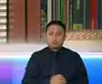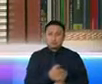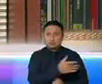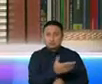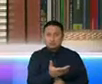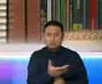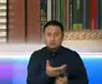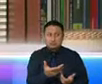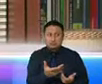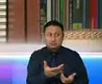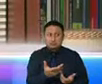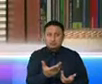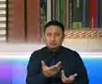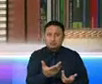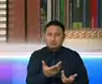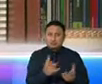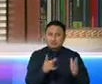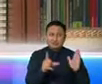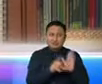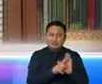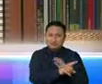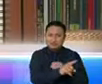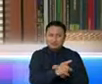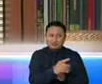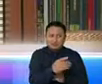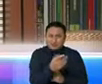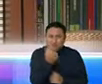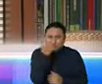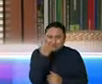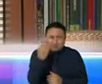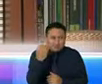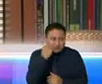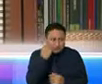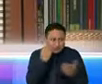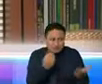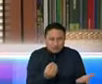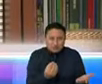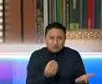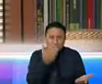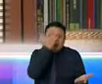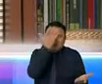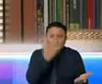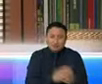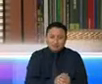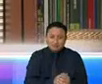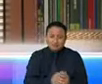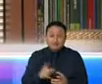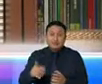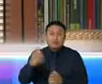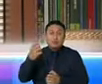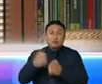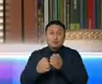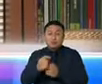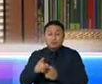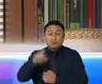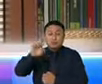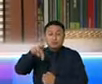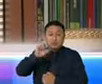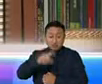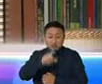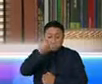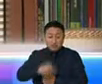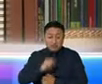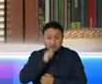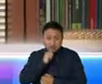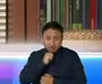resulta una política absurda. El problema principal del funcionamiento de Maceo no es la falta de